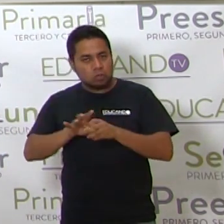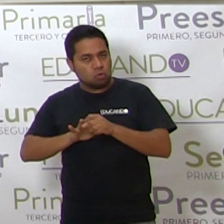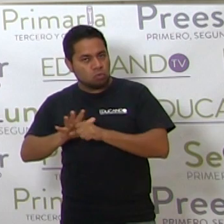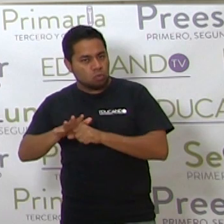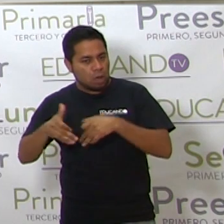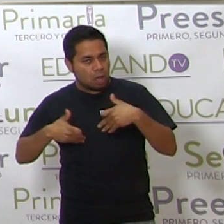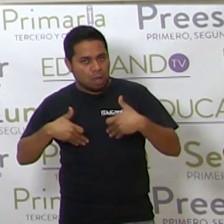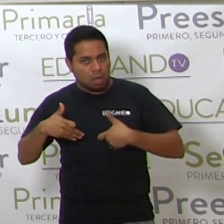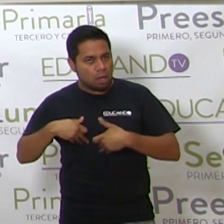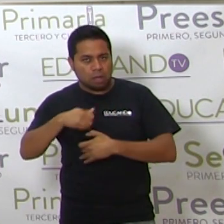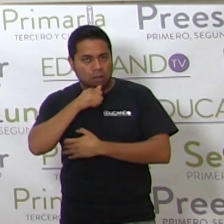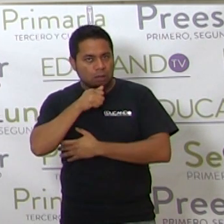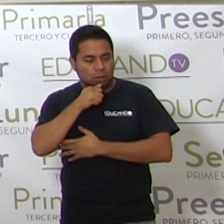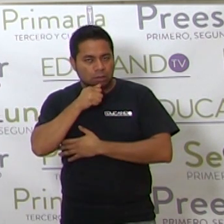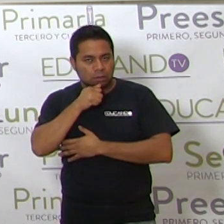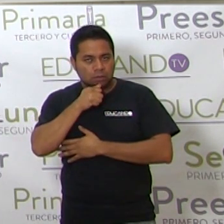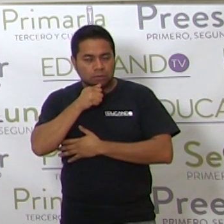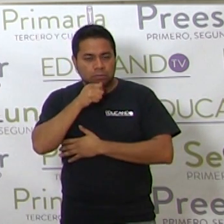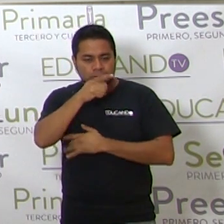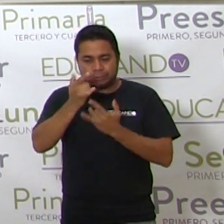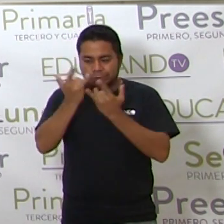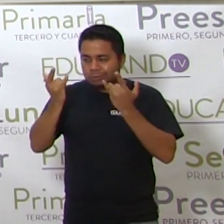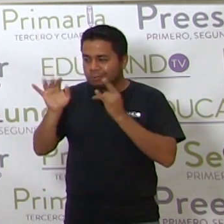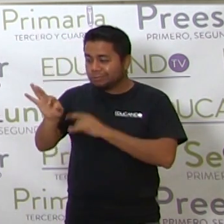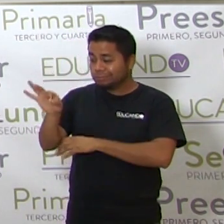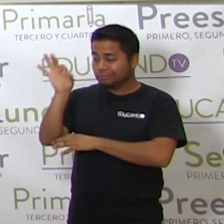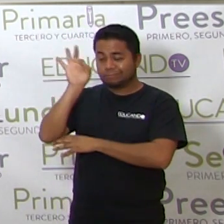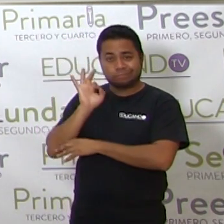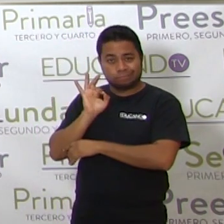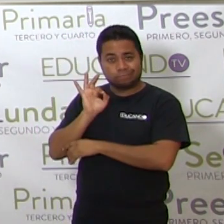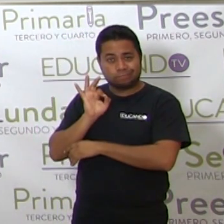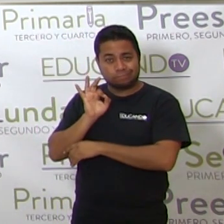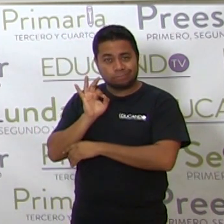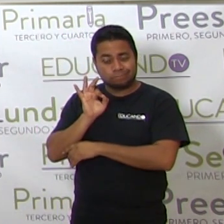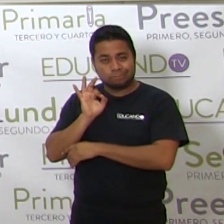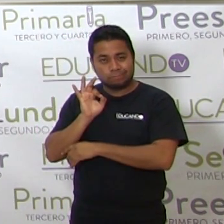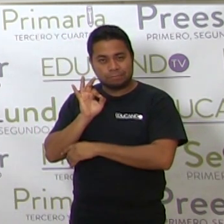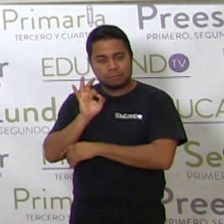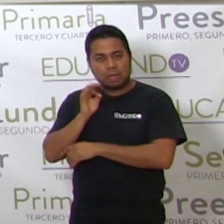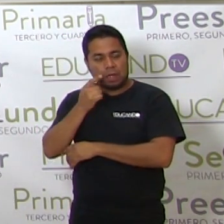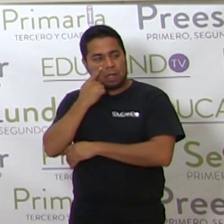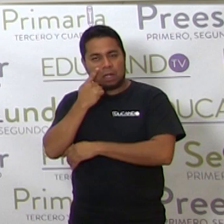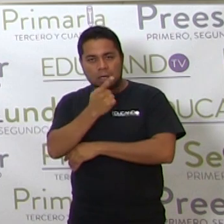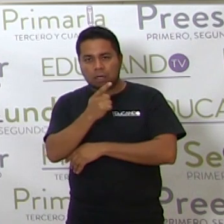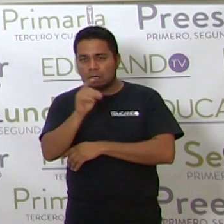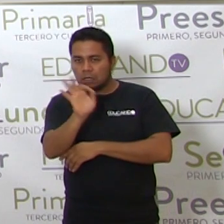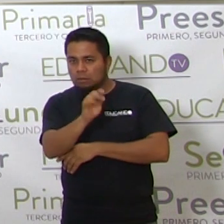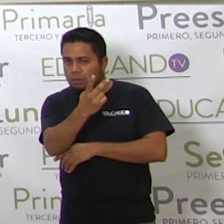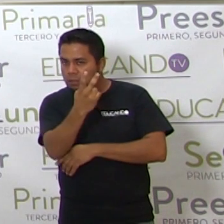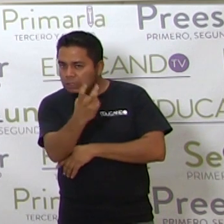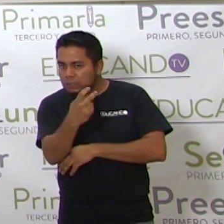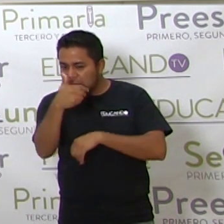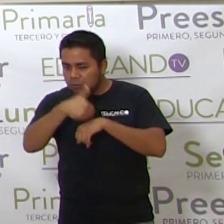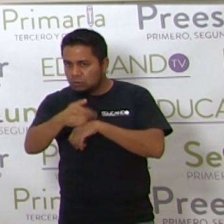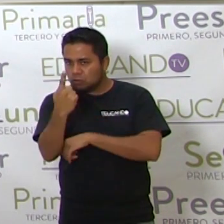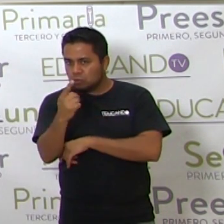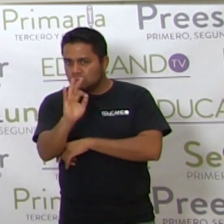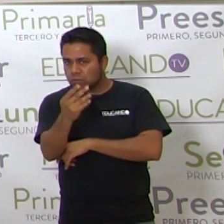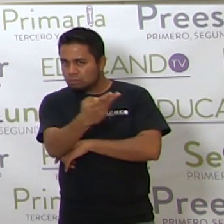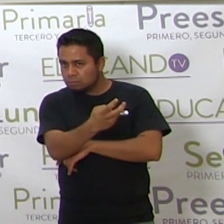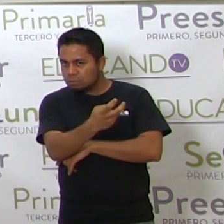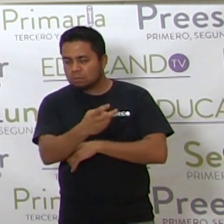obra elegir una historia ah mira ésta puede ser la número uno